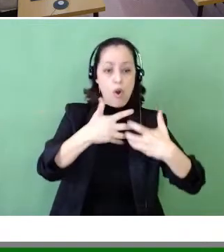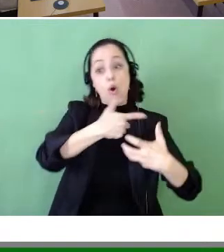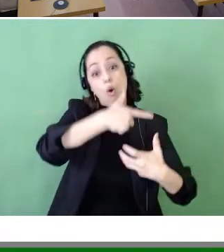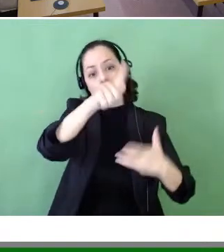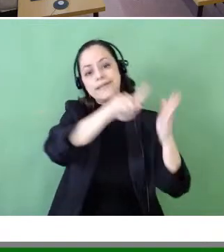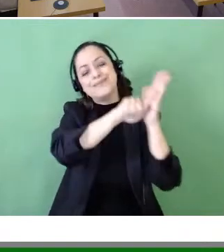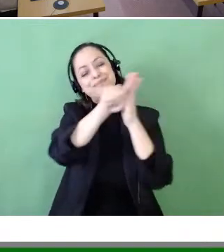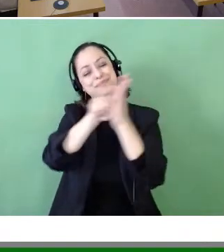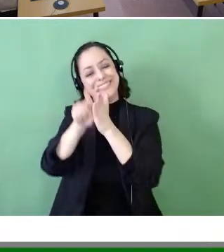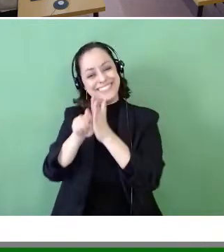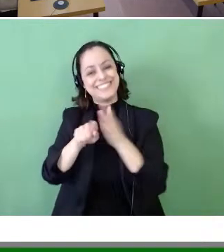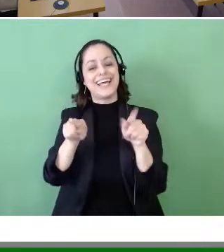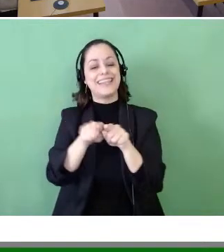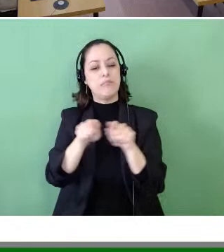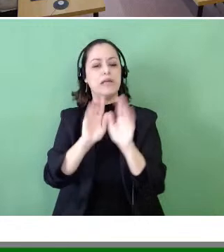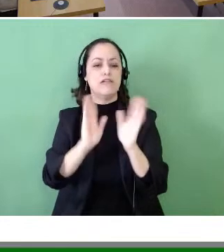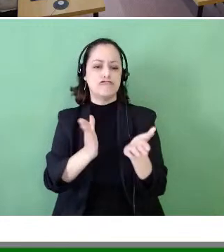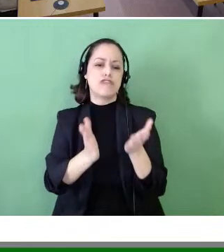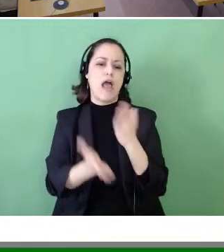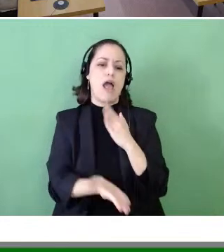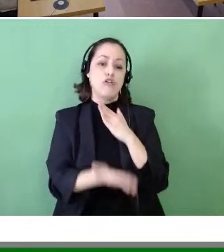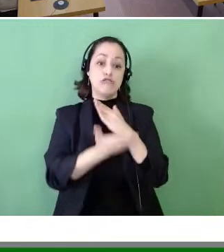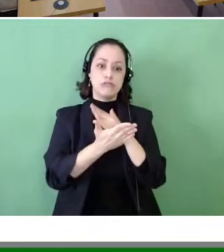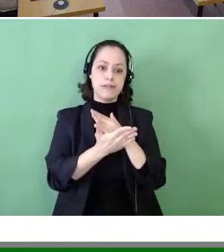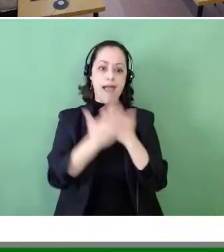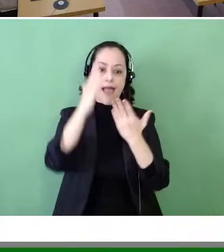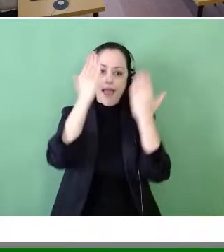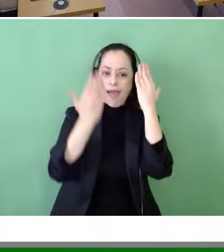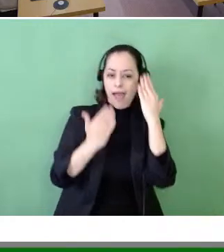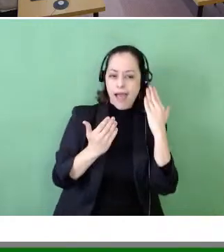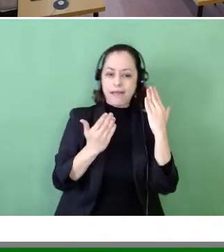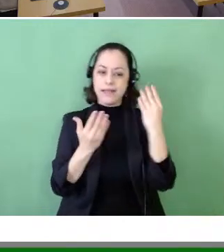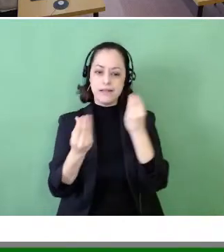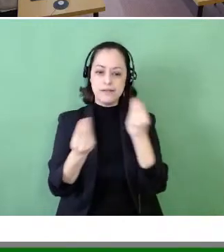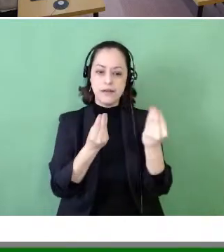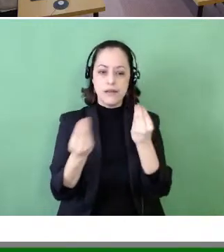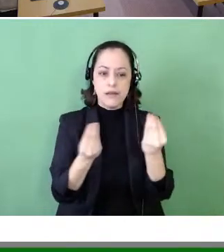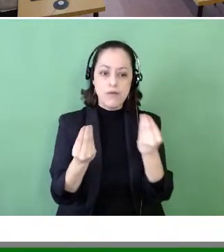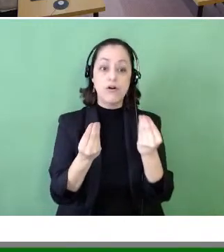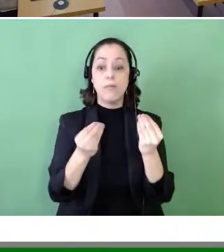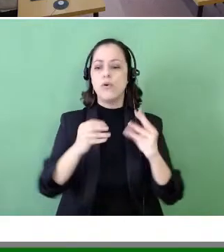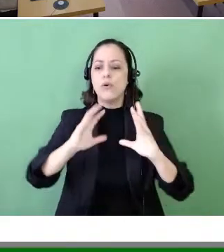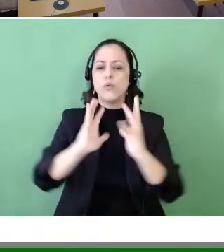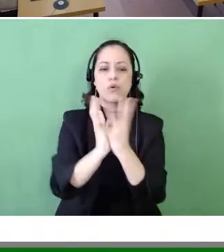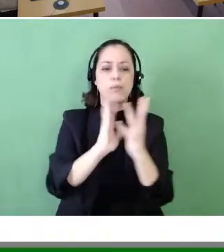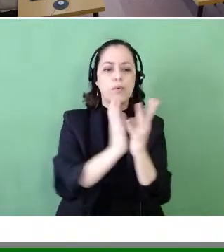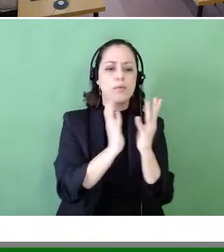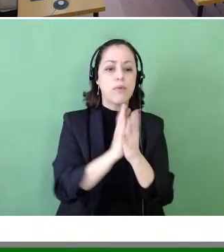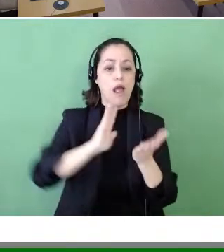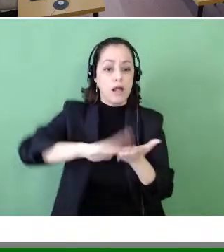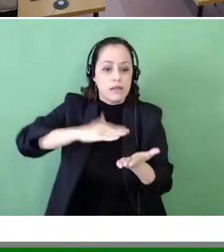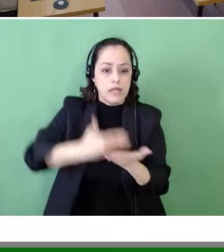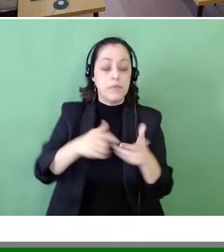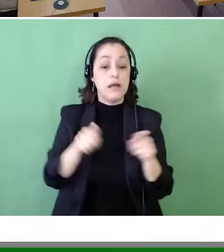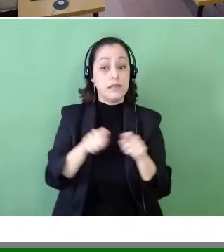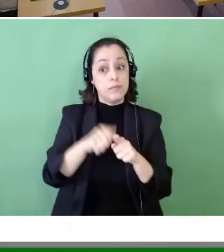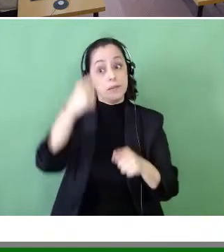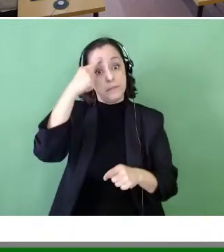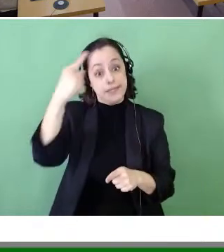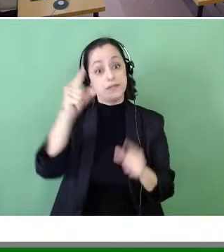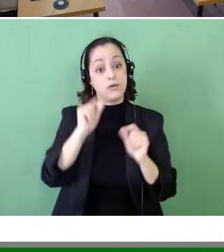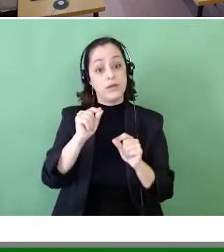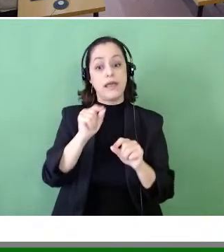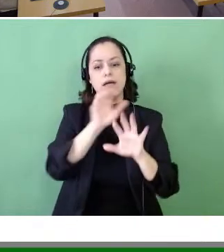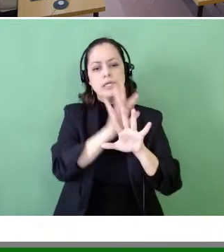investigaciones que podrían nos ayudar a tener un parámetro acerca del grupo de intérpretes y también de todo el país.